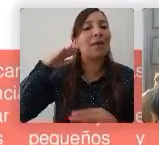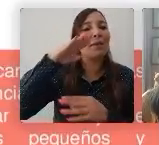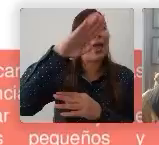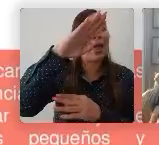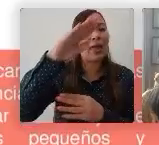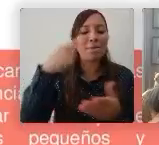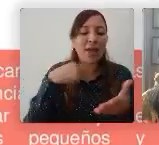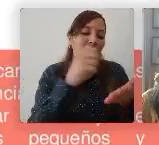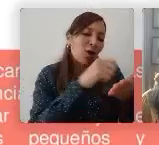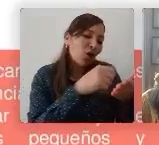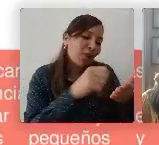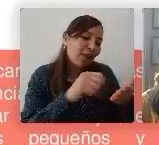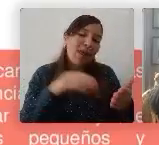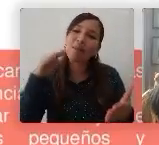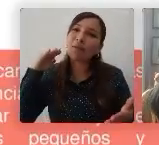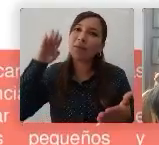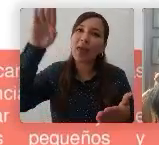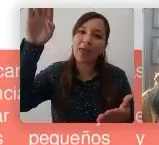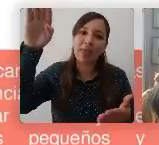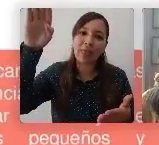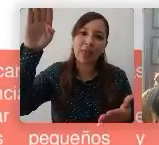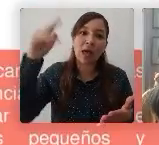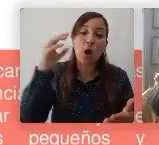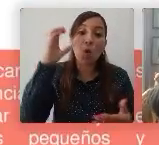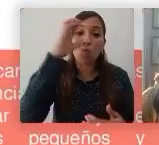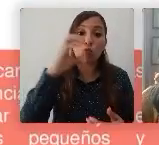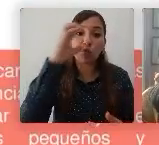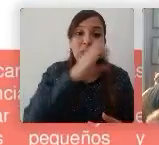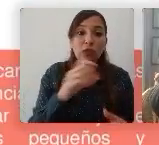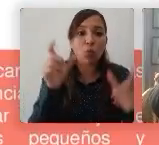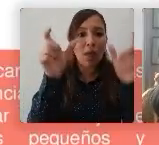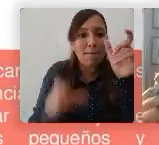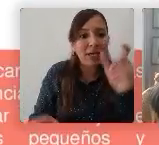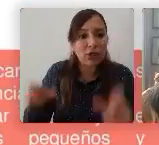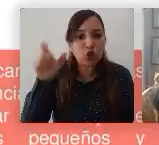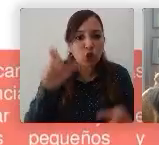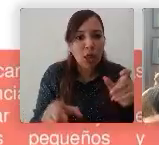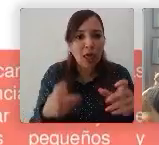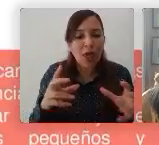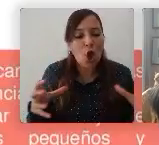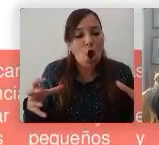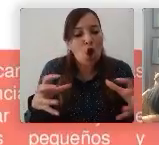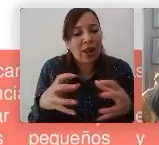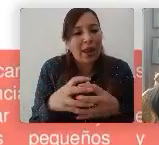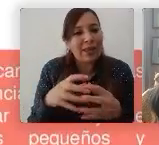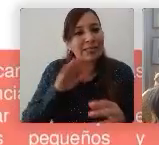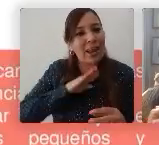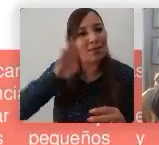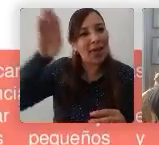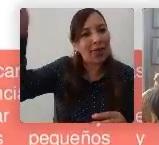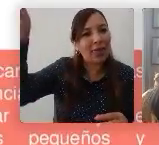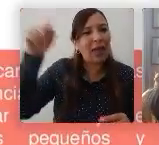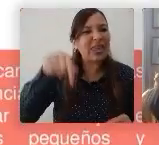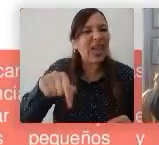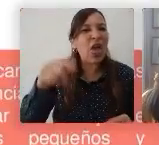planificar este tipo de experiencias se busca un experto que va a liderar el desarrollo de toda la experiencia de todos los